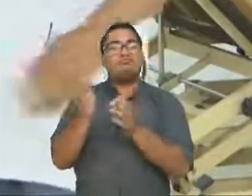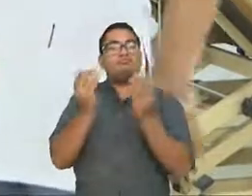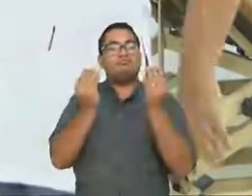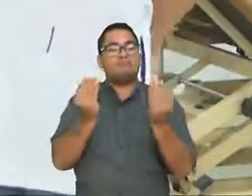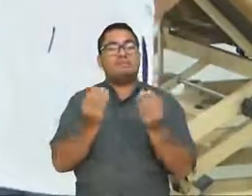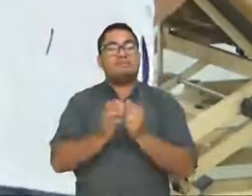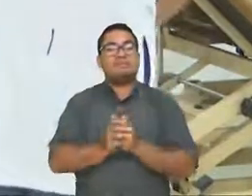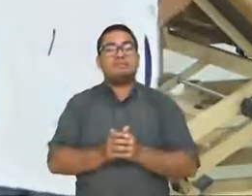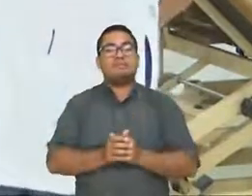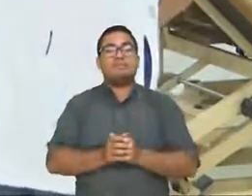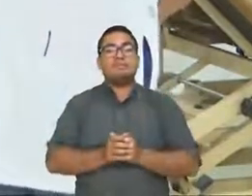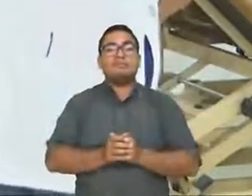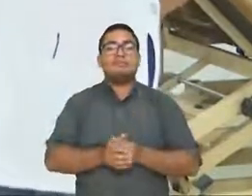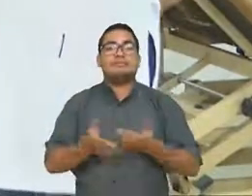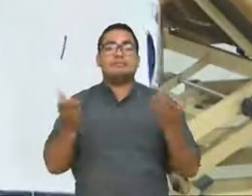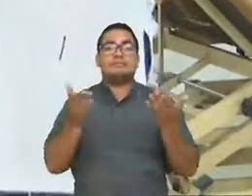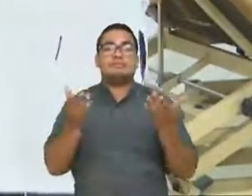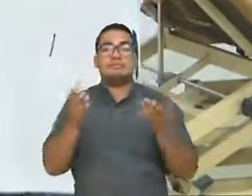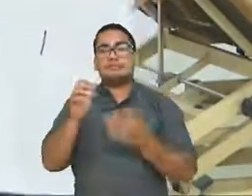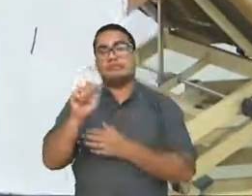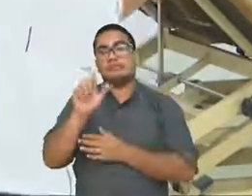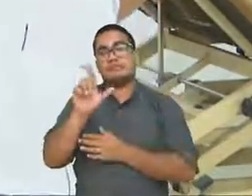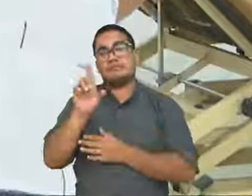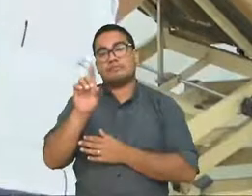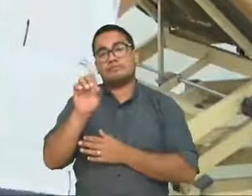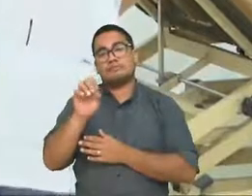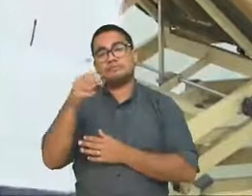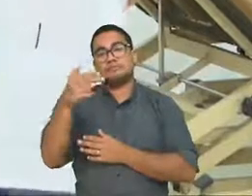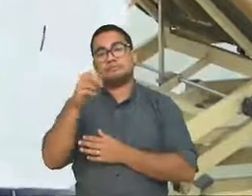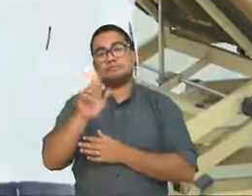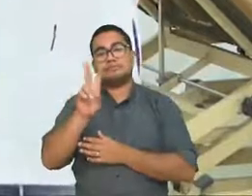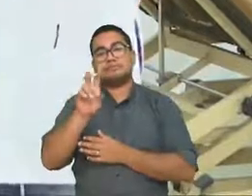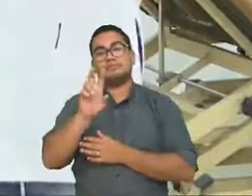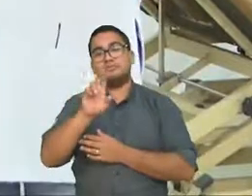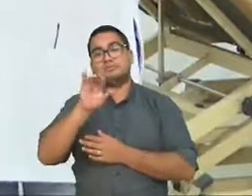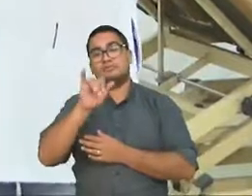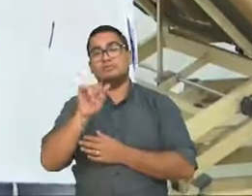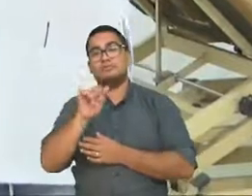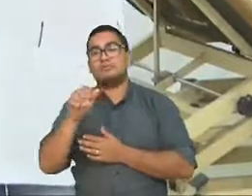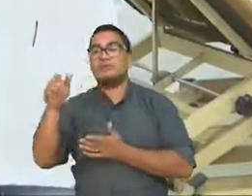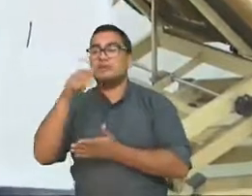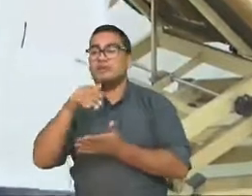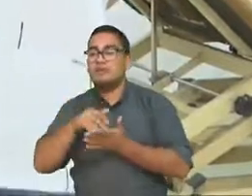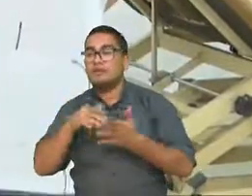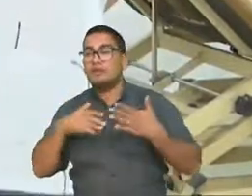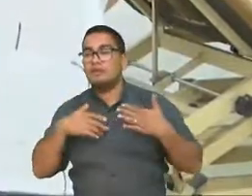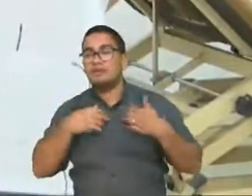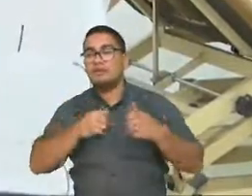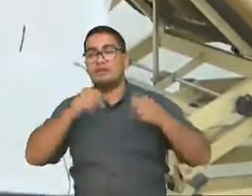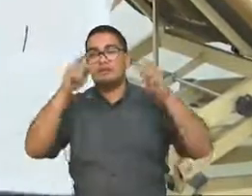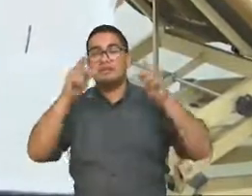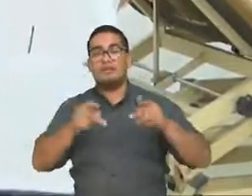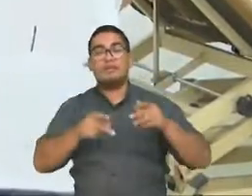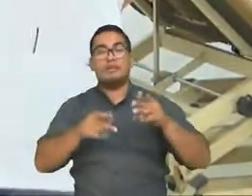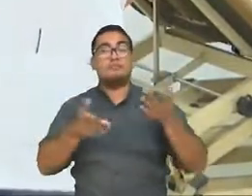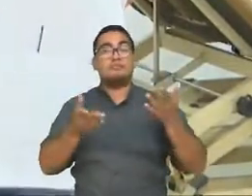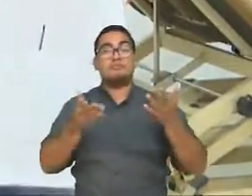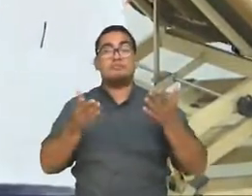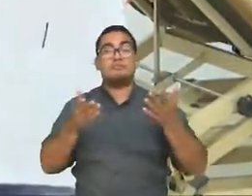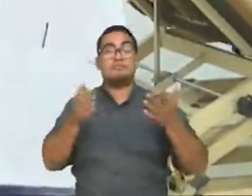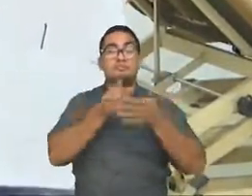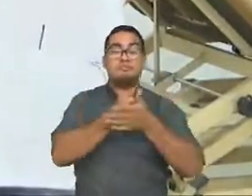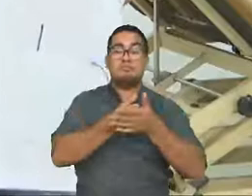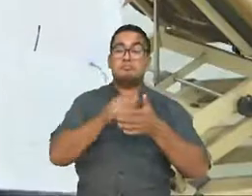remisión para venir aquí al Aldo Chavarría? ¿Es por medio del centro de salud, hospital o una persona que tuvo un accidente se puede venir directamente para